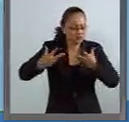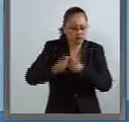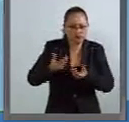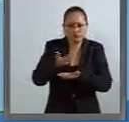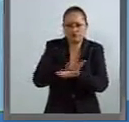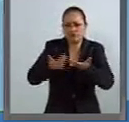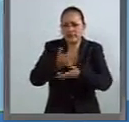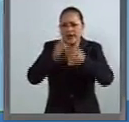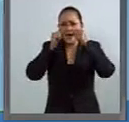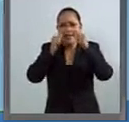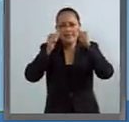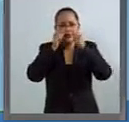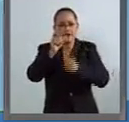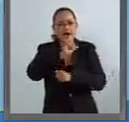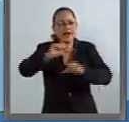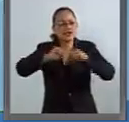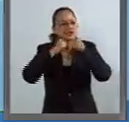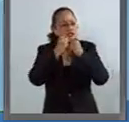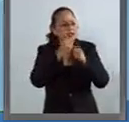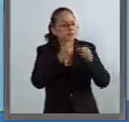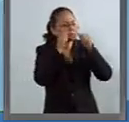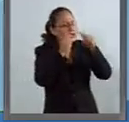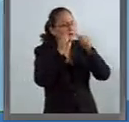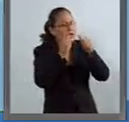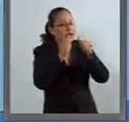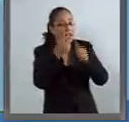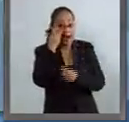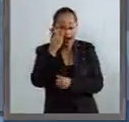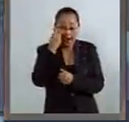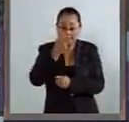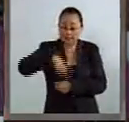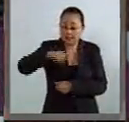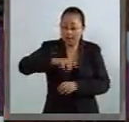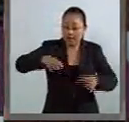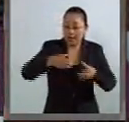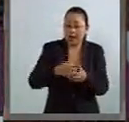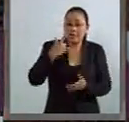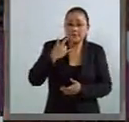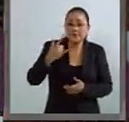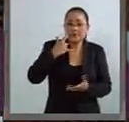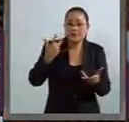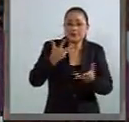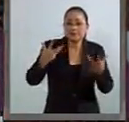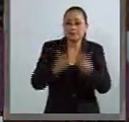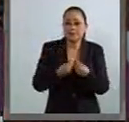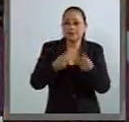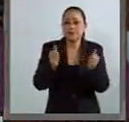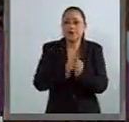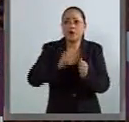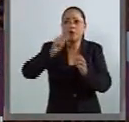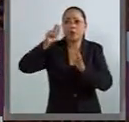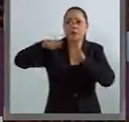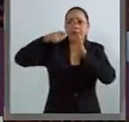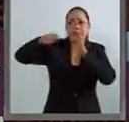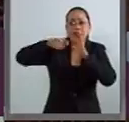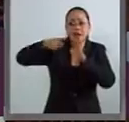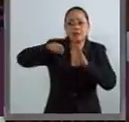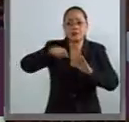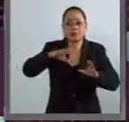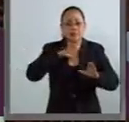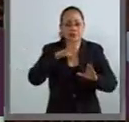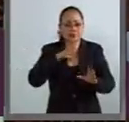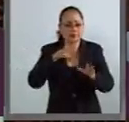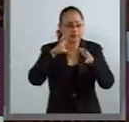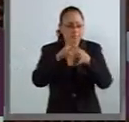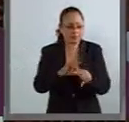de escuchar a la sociedad, y ese esfuerzo se está haciendo también a partir de los videos bajo demanda y los portales